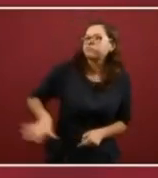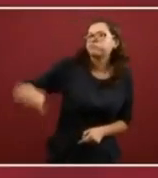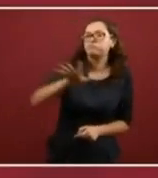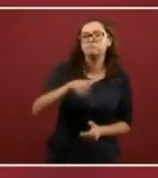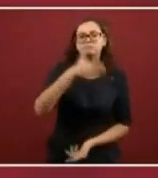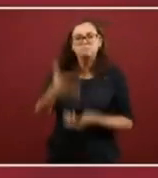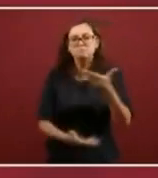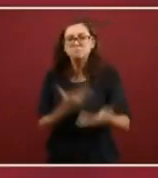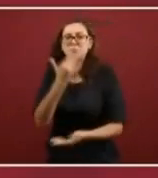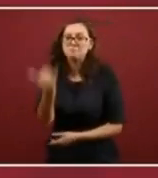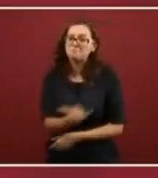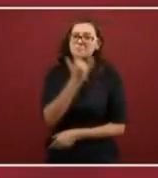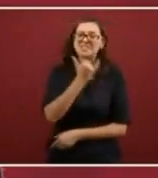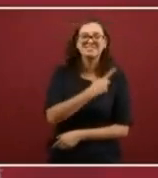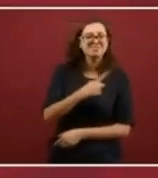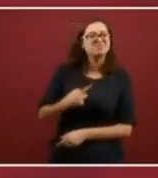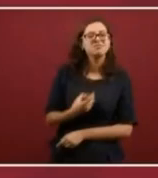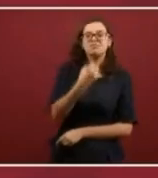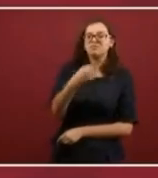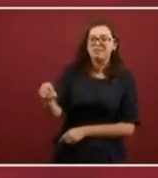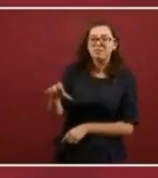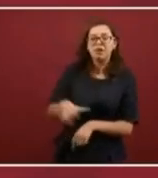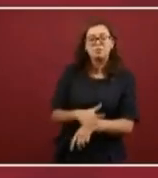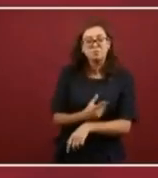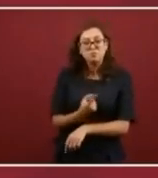porque ese periódico